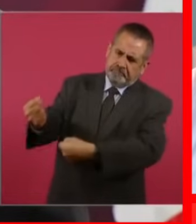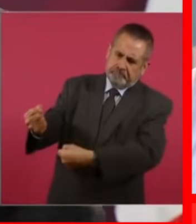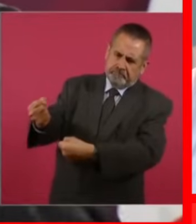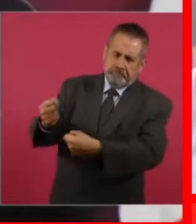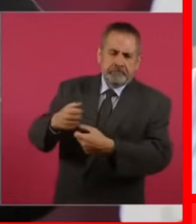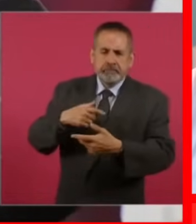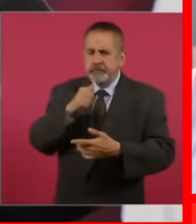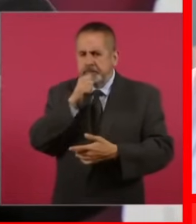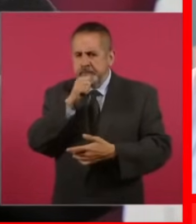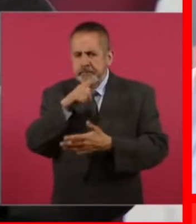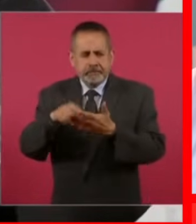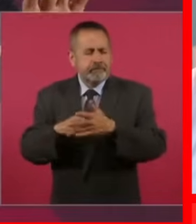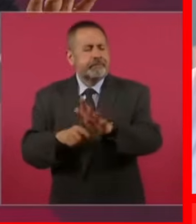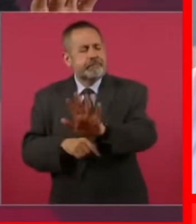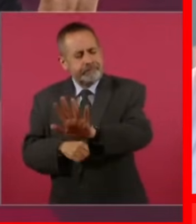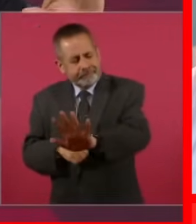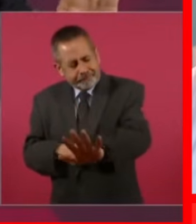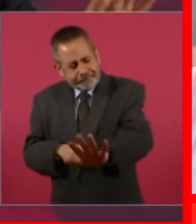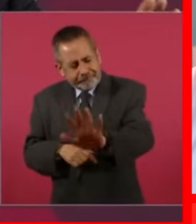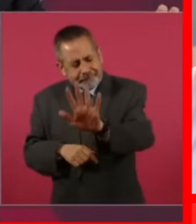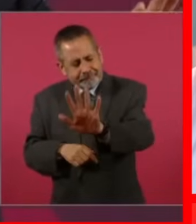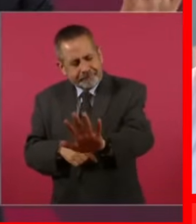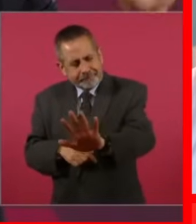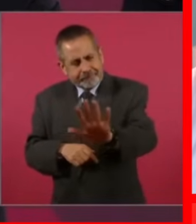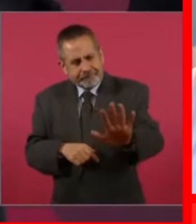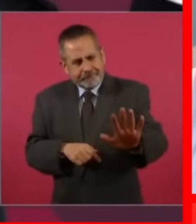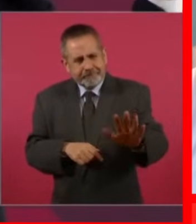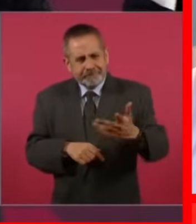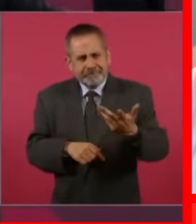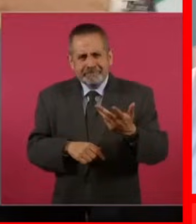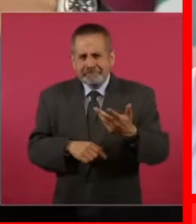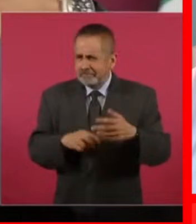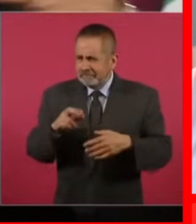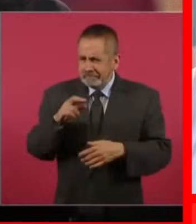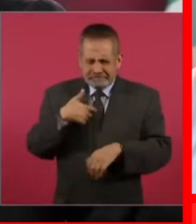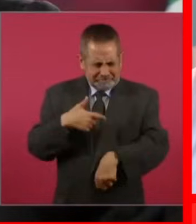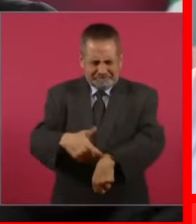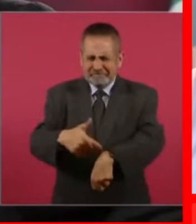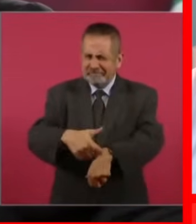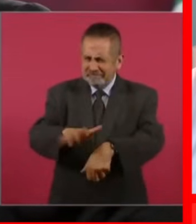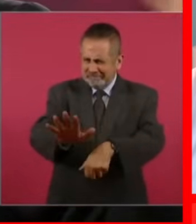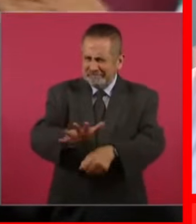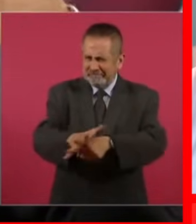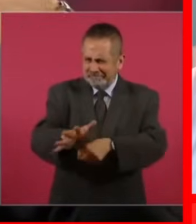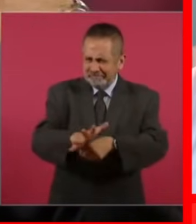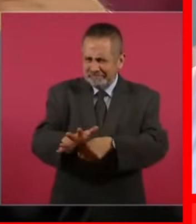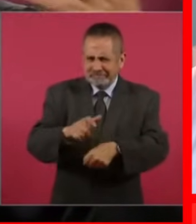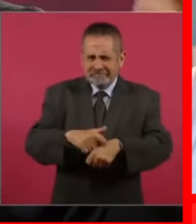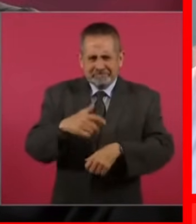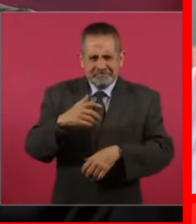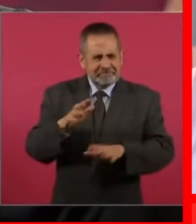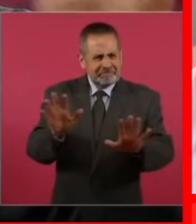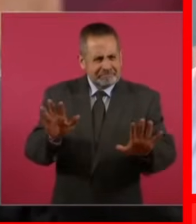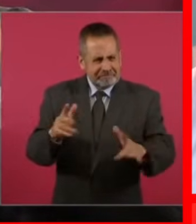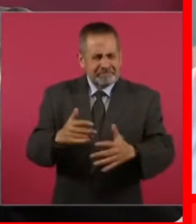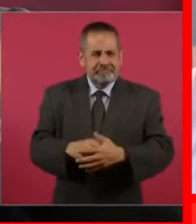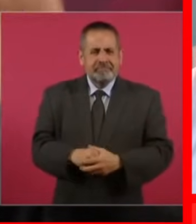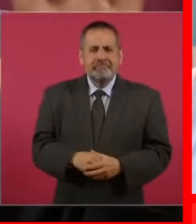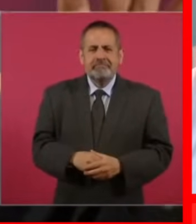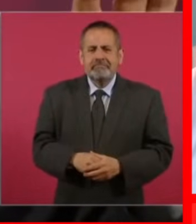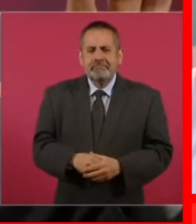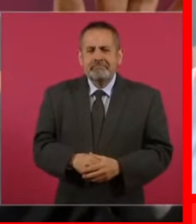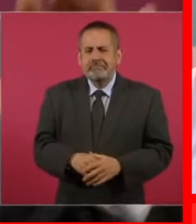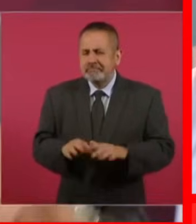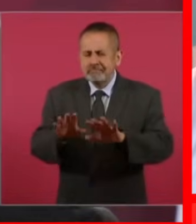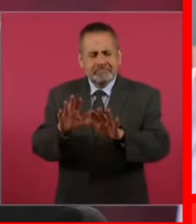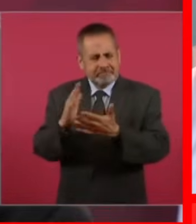presidente, buscando despacio. Se, todavía no tenemos, tenemos tiempo. Sí, tenemos bastante ¿será tiempo. ¿Será público despacio, o privado,